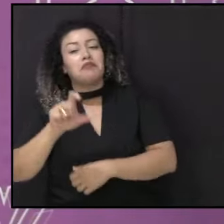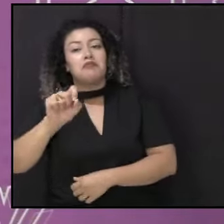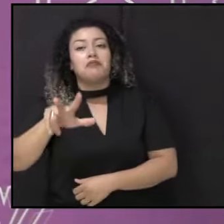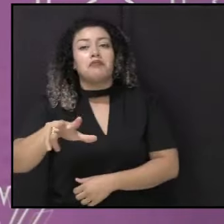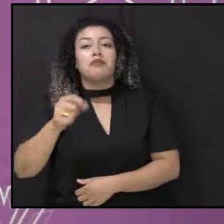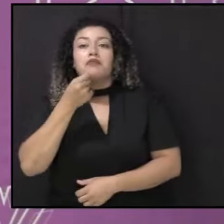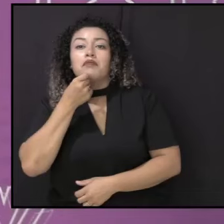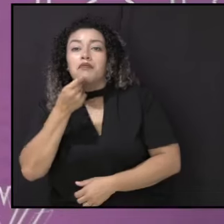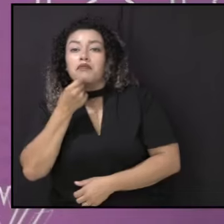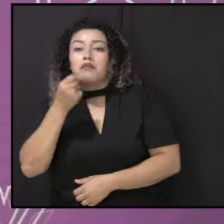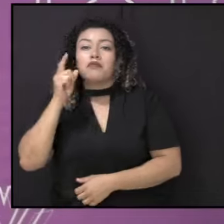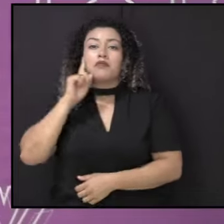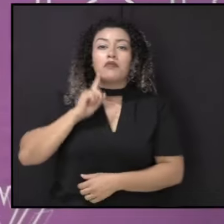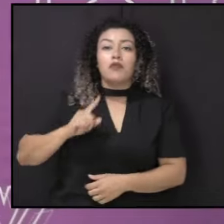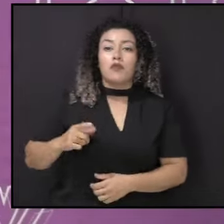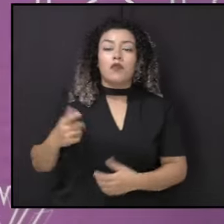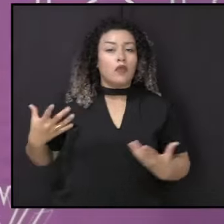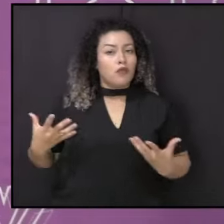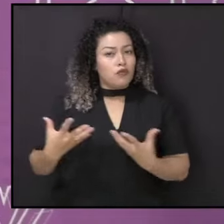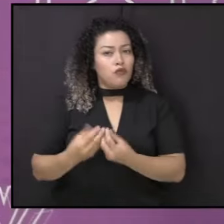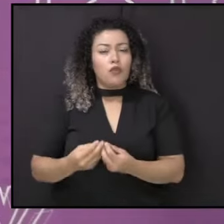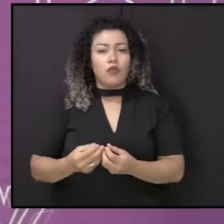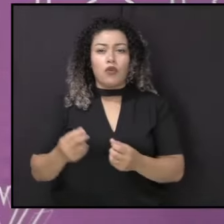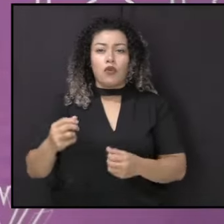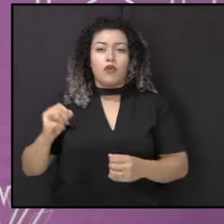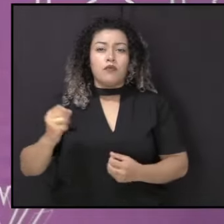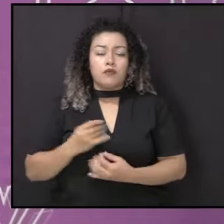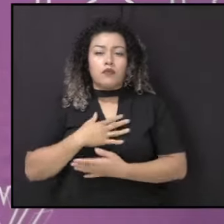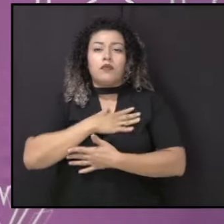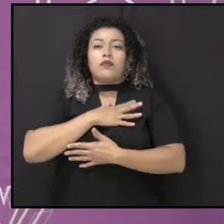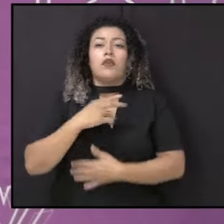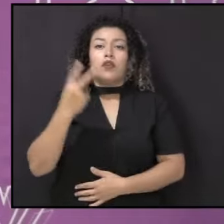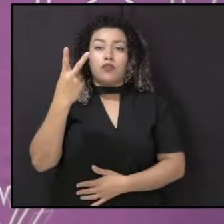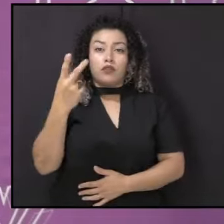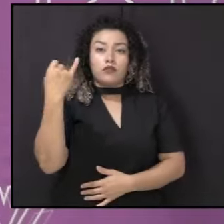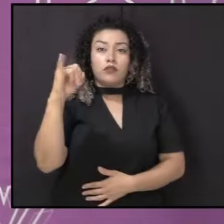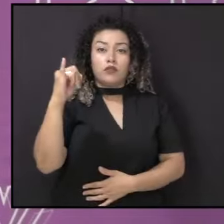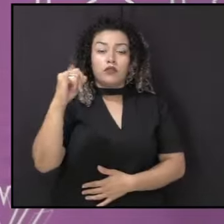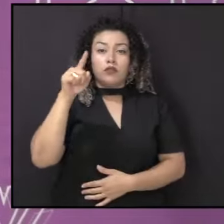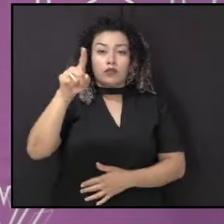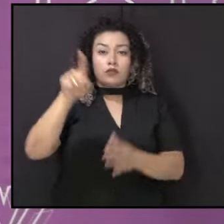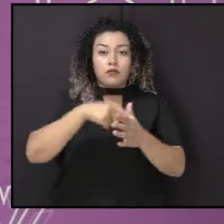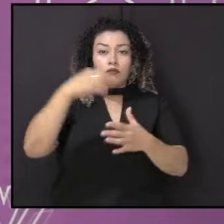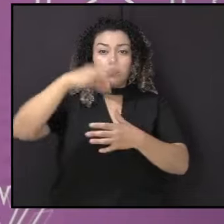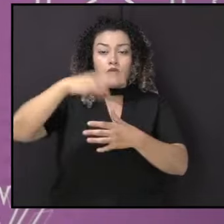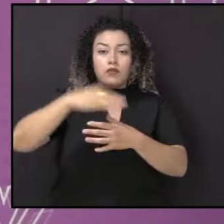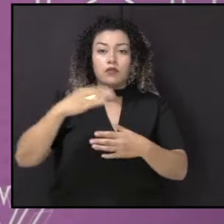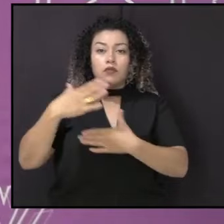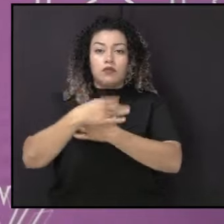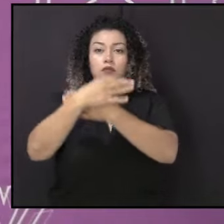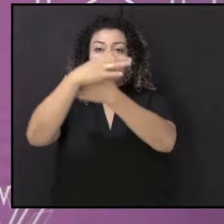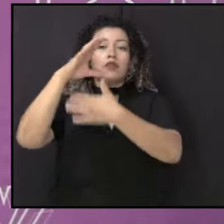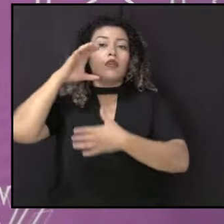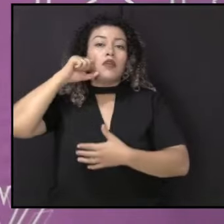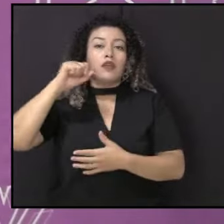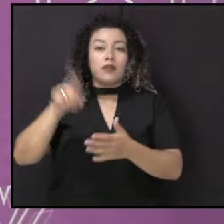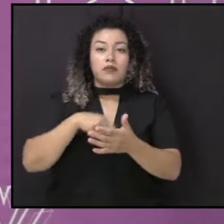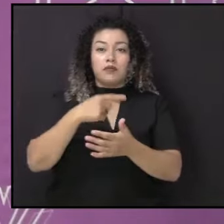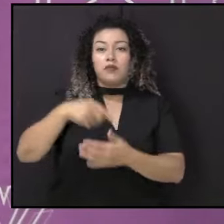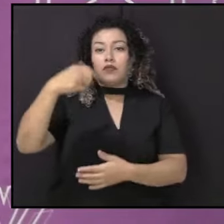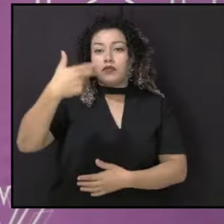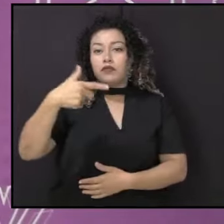niñas, vamos con todo a recuperar la alegría. Este 2 de junio, vota Naranja, vota Movimiento Ciudadano, vota Xóchitl